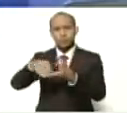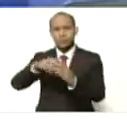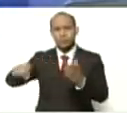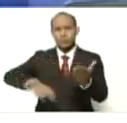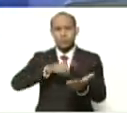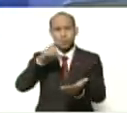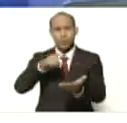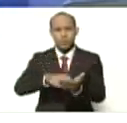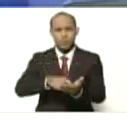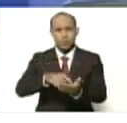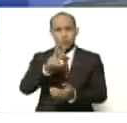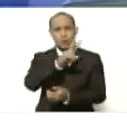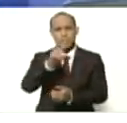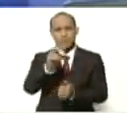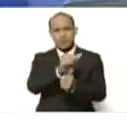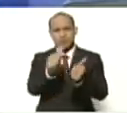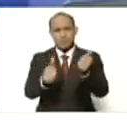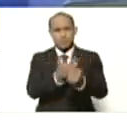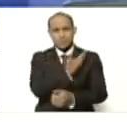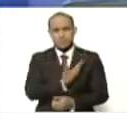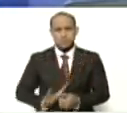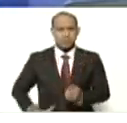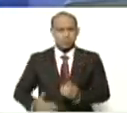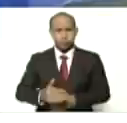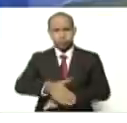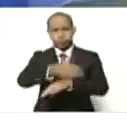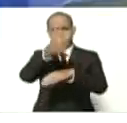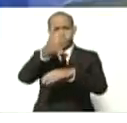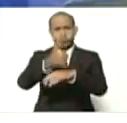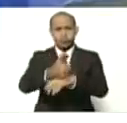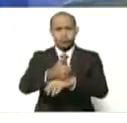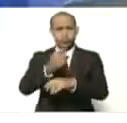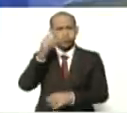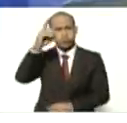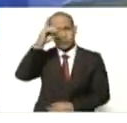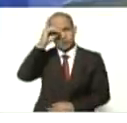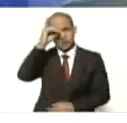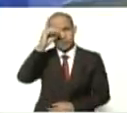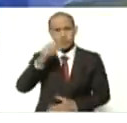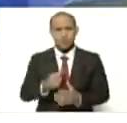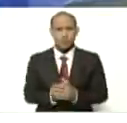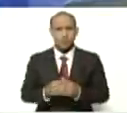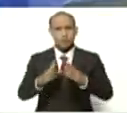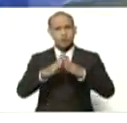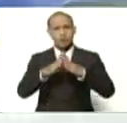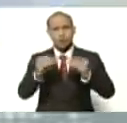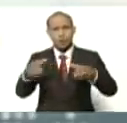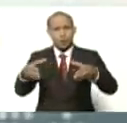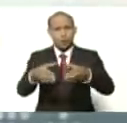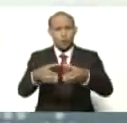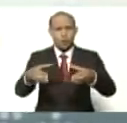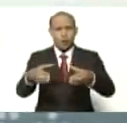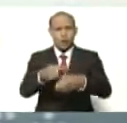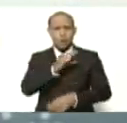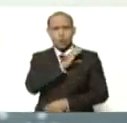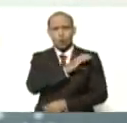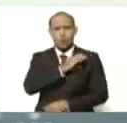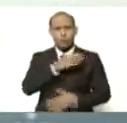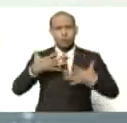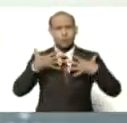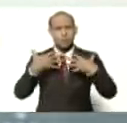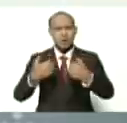allá en la vicepresidencia ejecutiva está la doctora del si rodríguez con todo el equipo de la comisión de